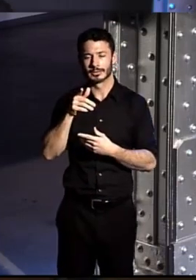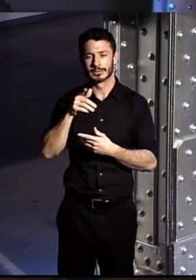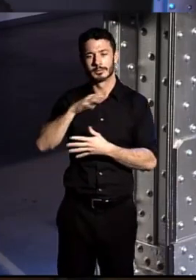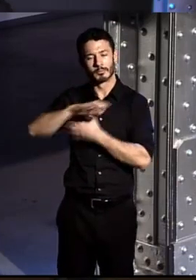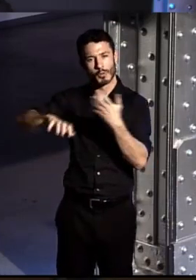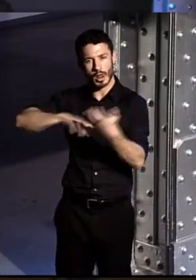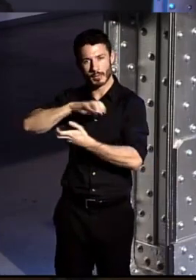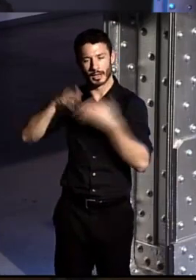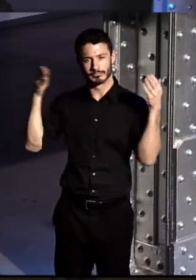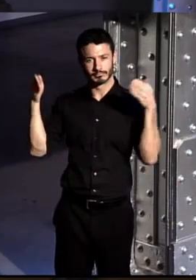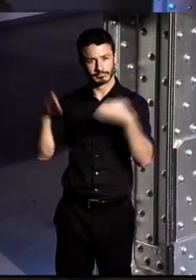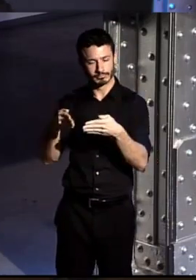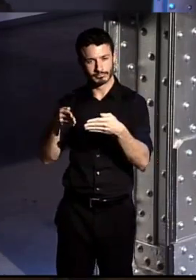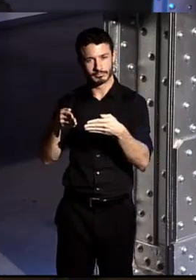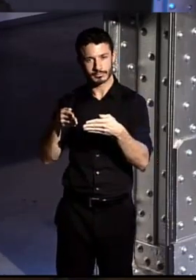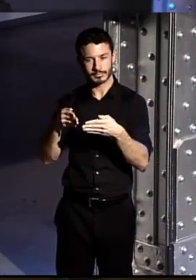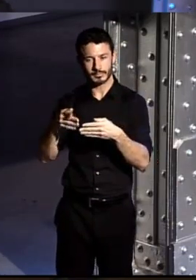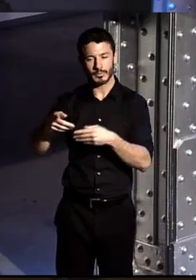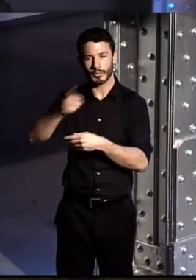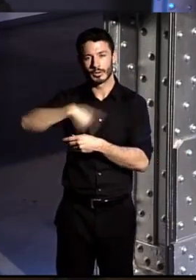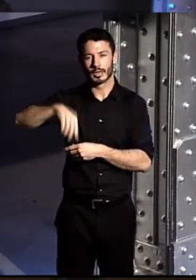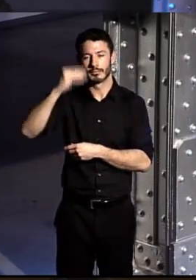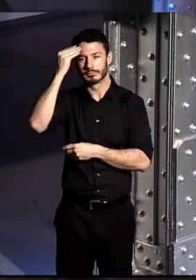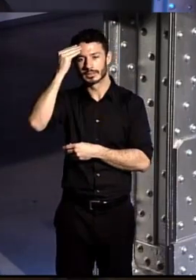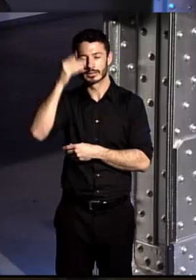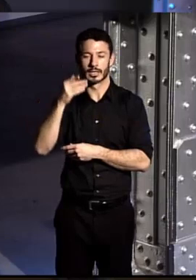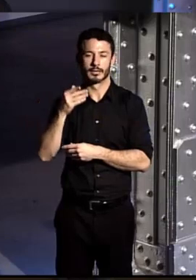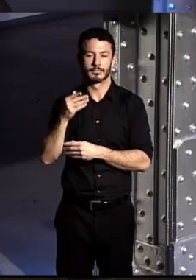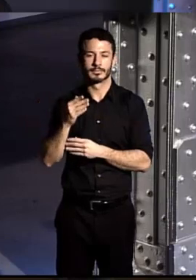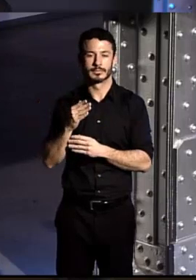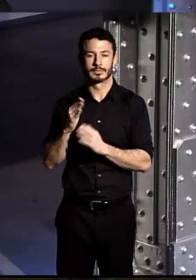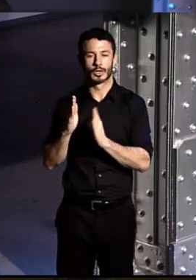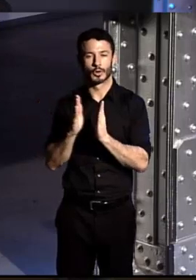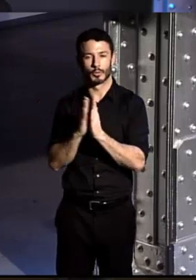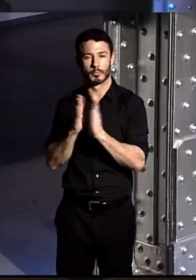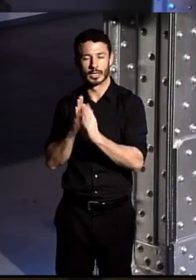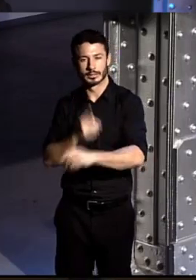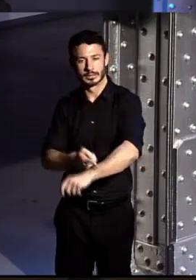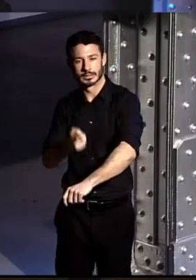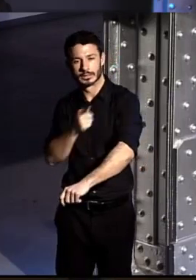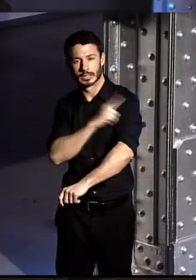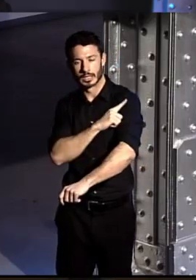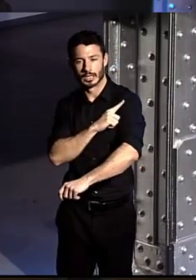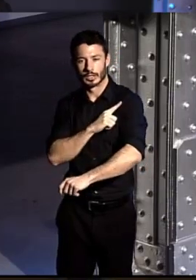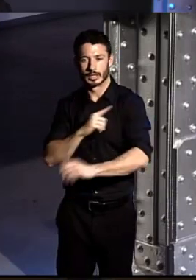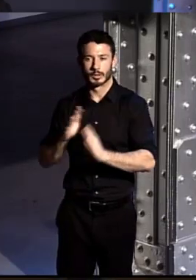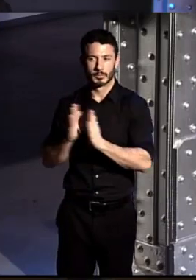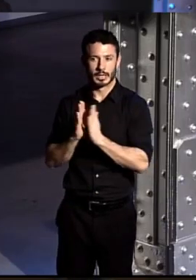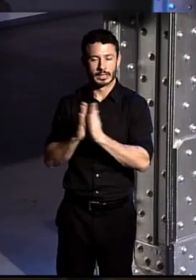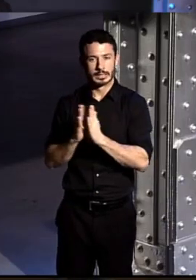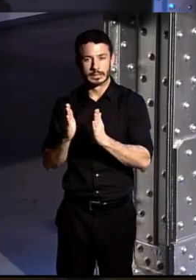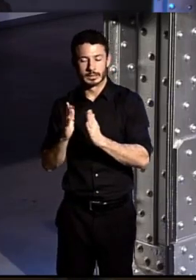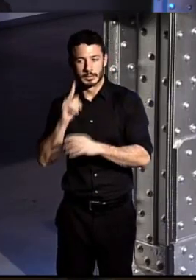¿Qué pensáis de esa camaradería extrema de algunos personajes de Verne, que más que